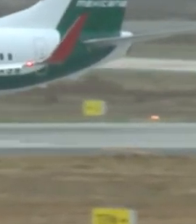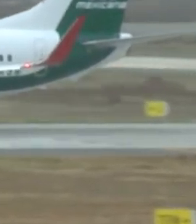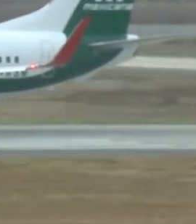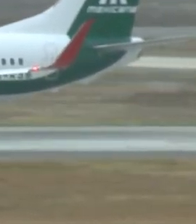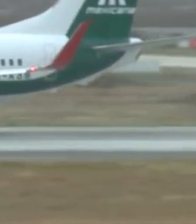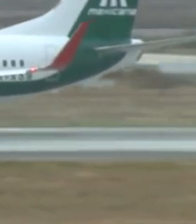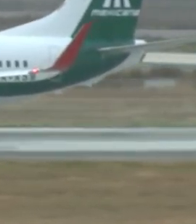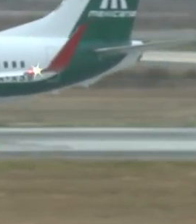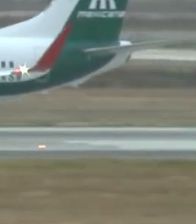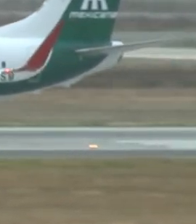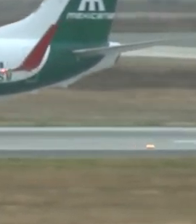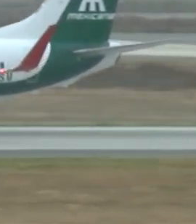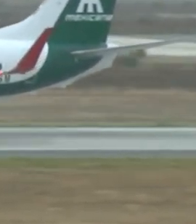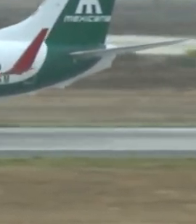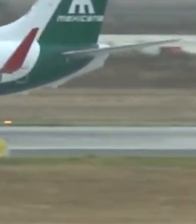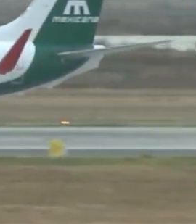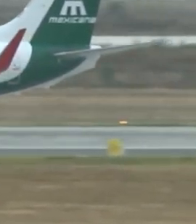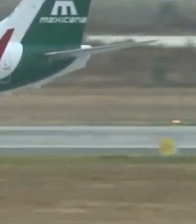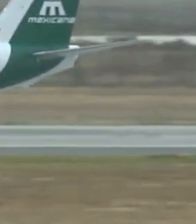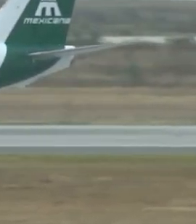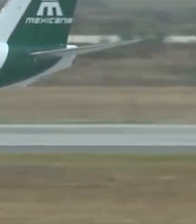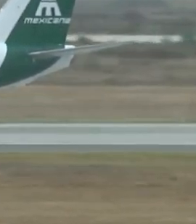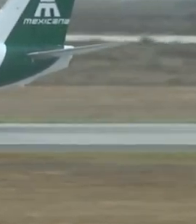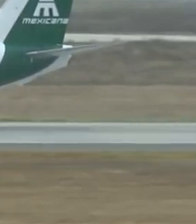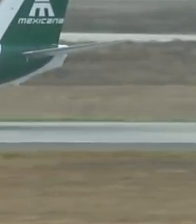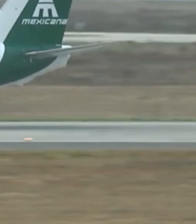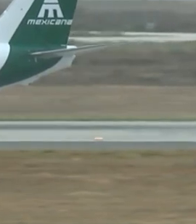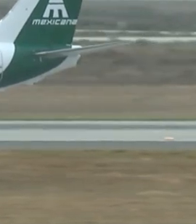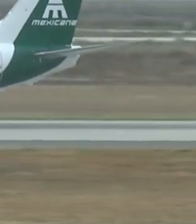la primera. 120 decimal 5, muy buen día.